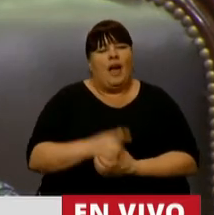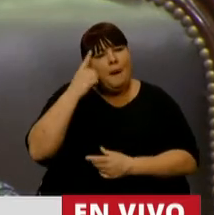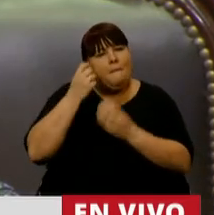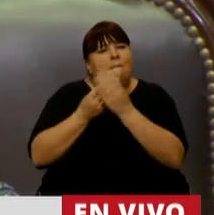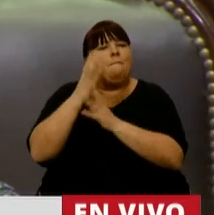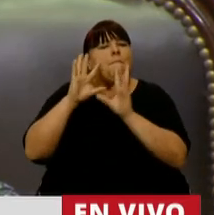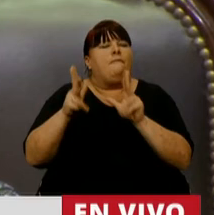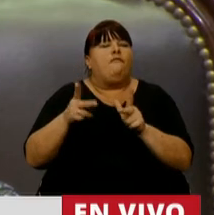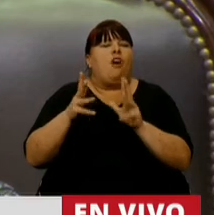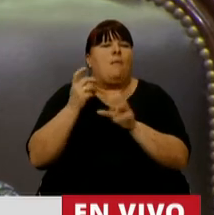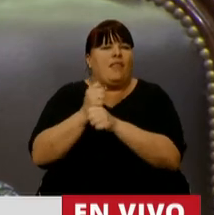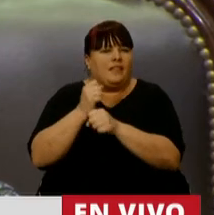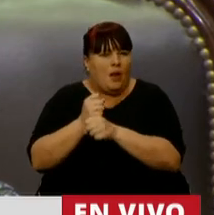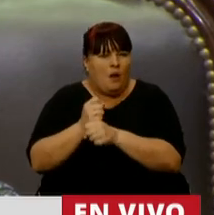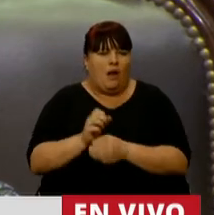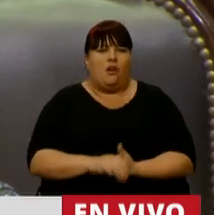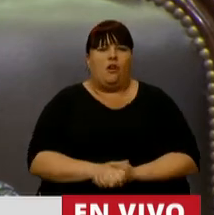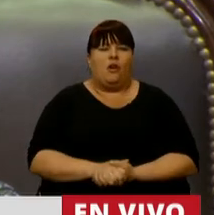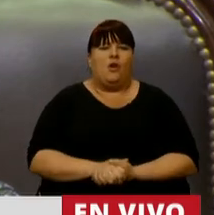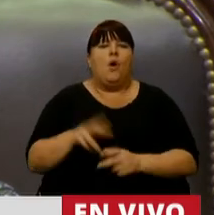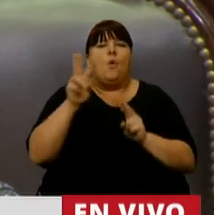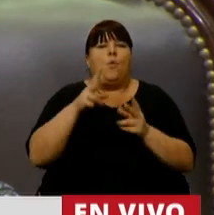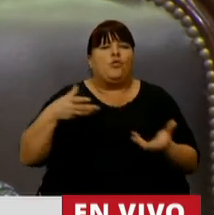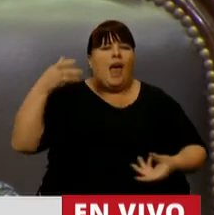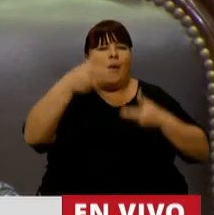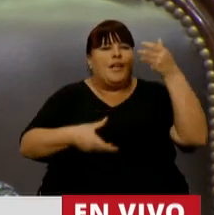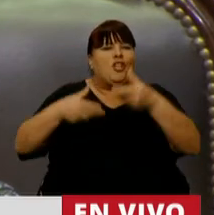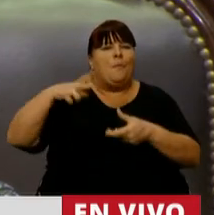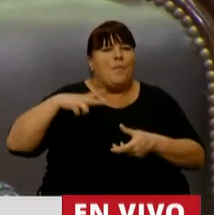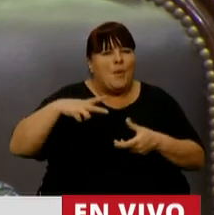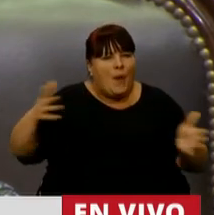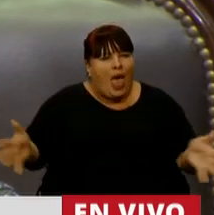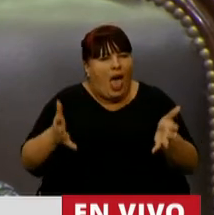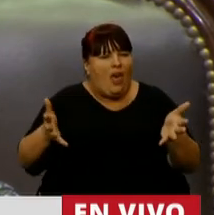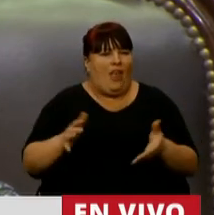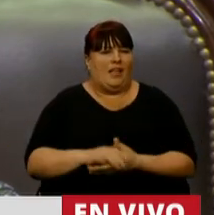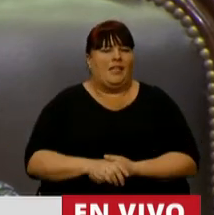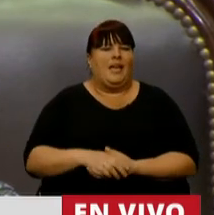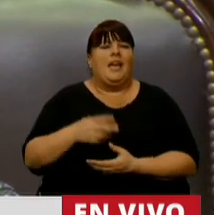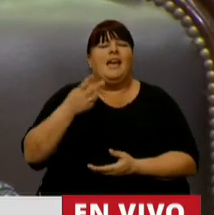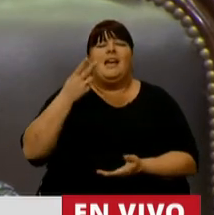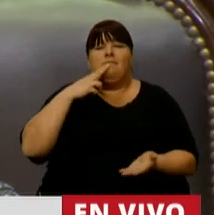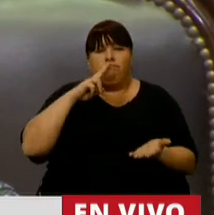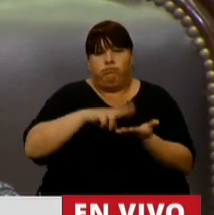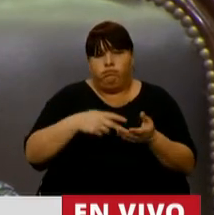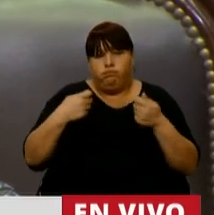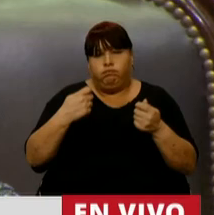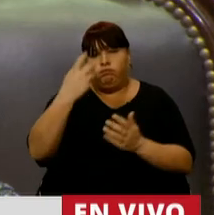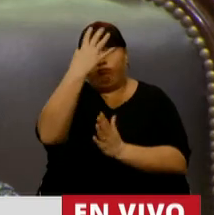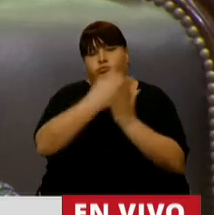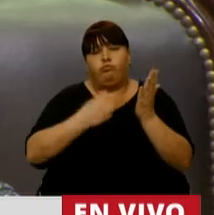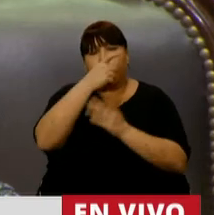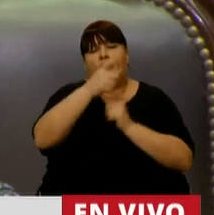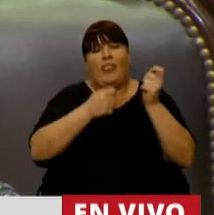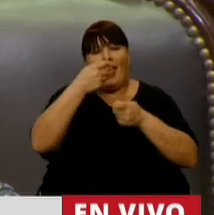diseñar un nuevo sistema laboral, impulsar inversiones privadas, bajando el enorme costo impositivo que